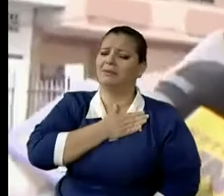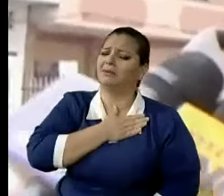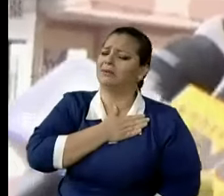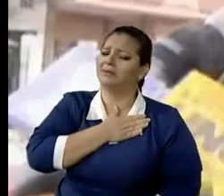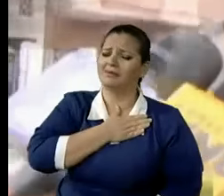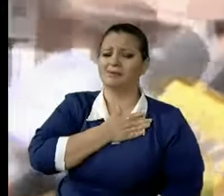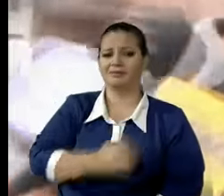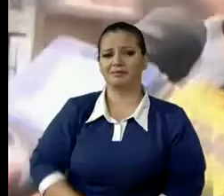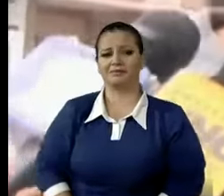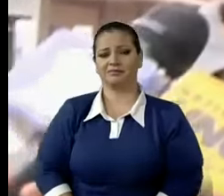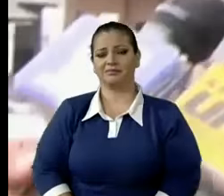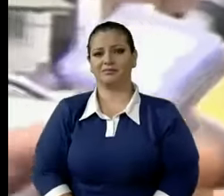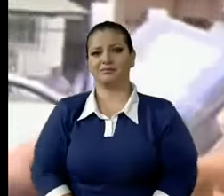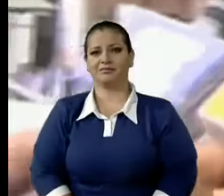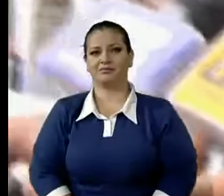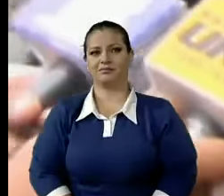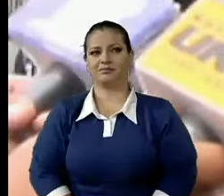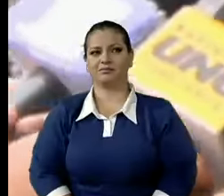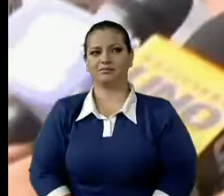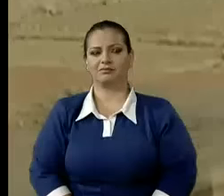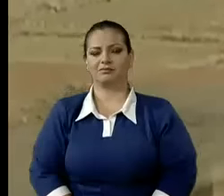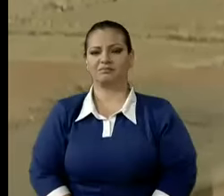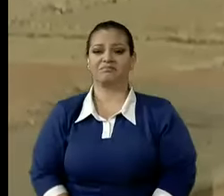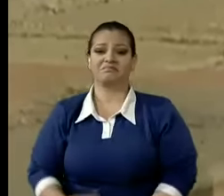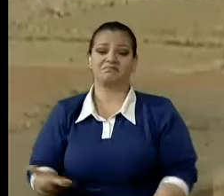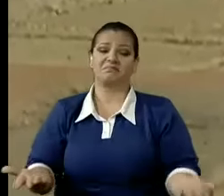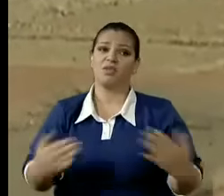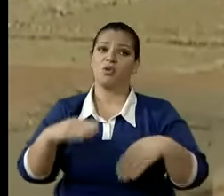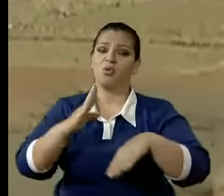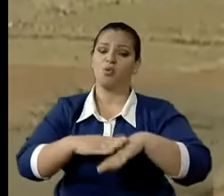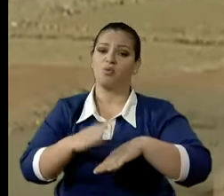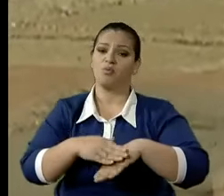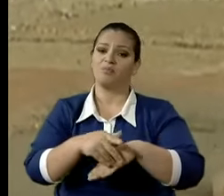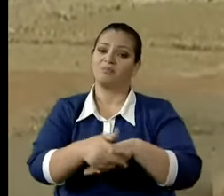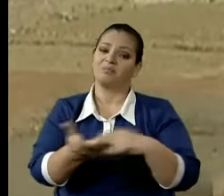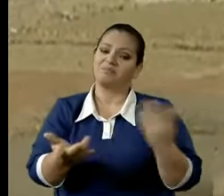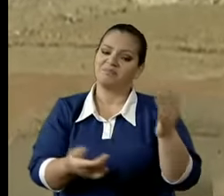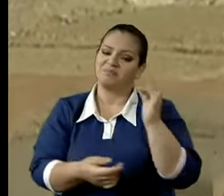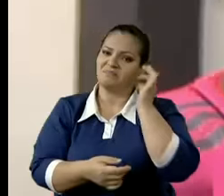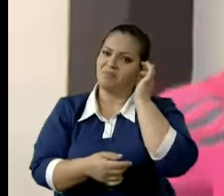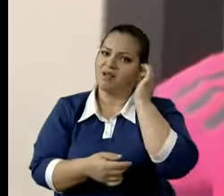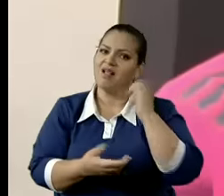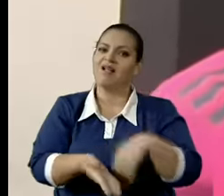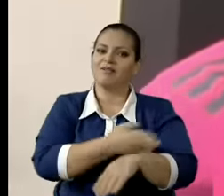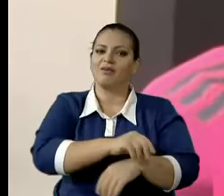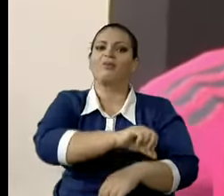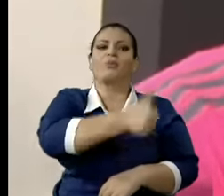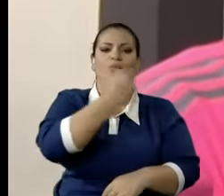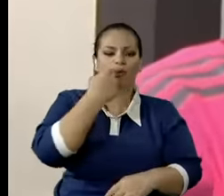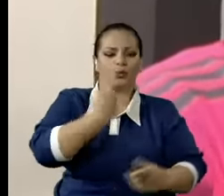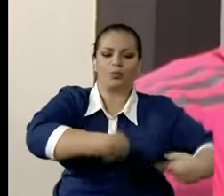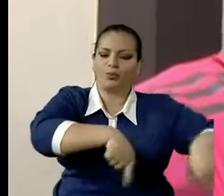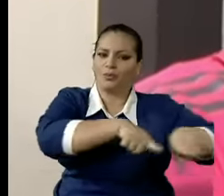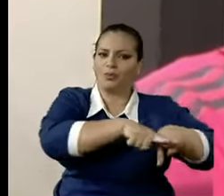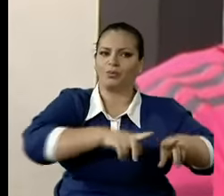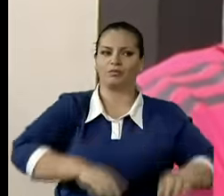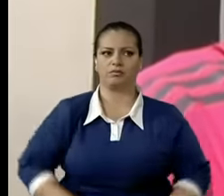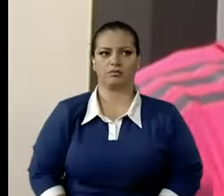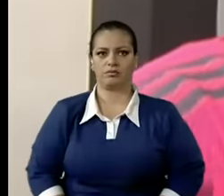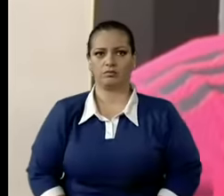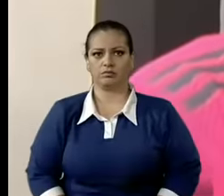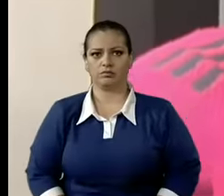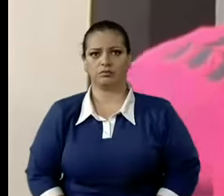sido por problemas de otro marido que ha tenido. Porque, o sea, porque no quería que